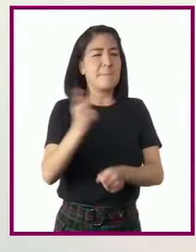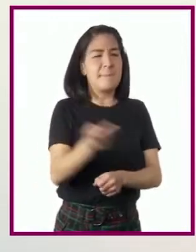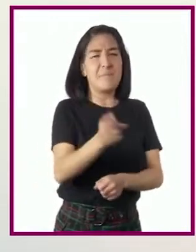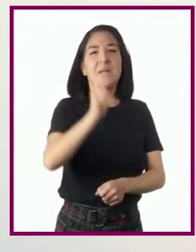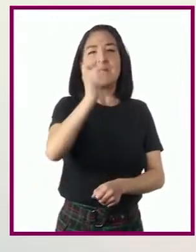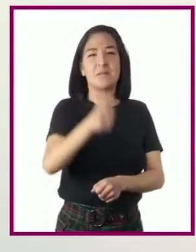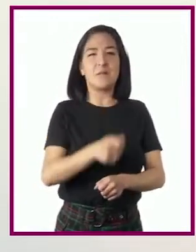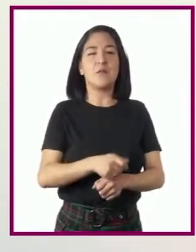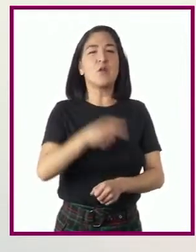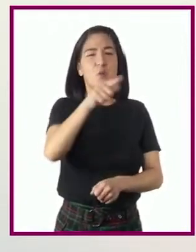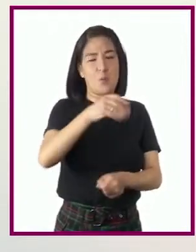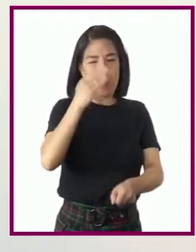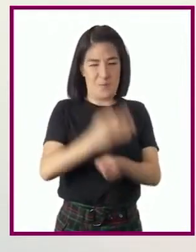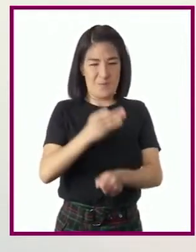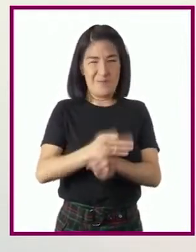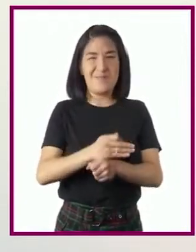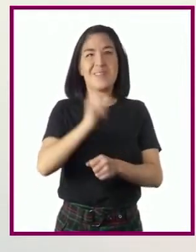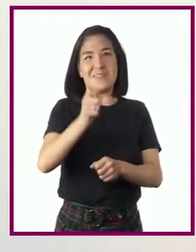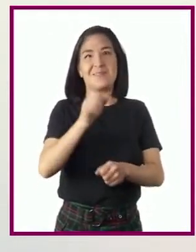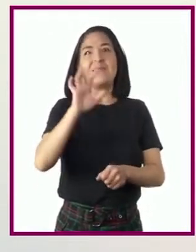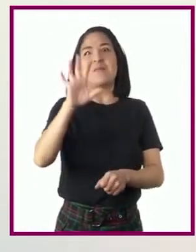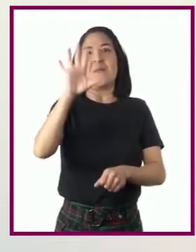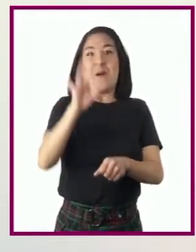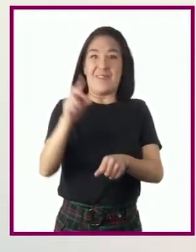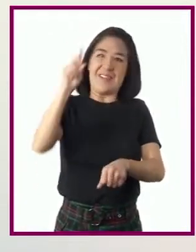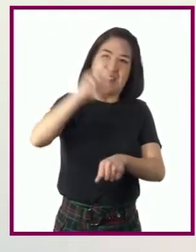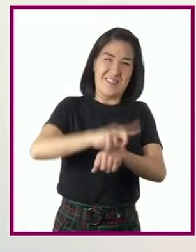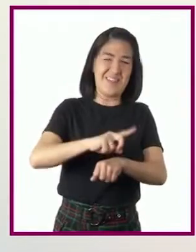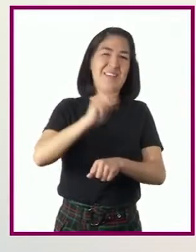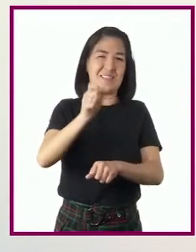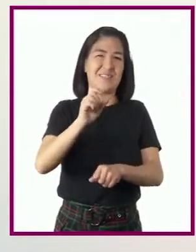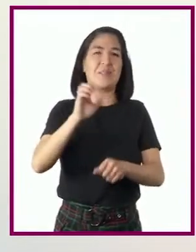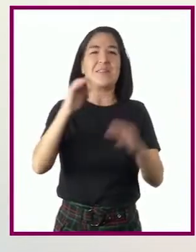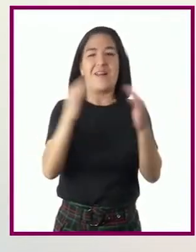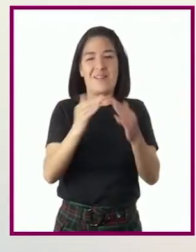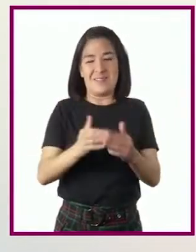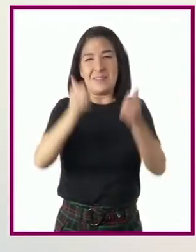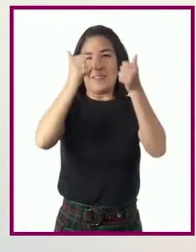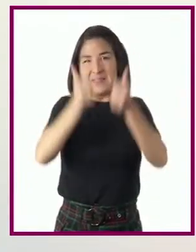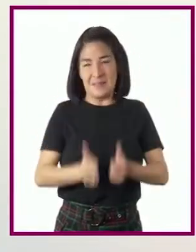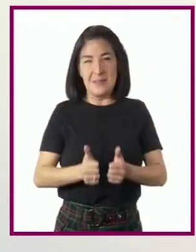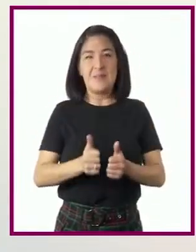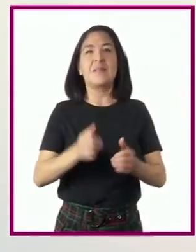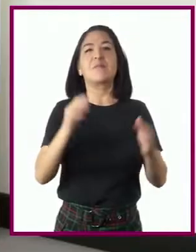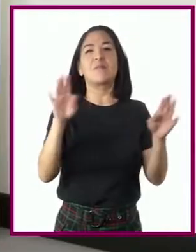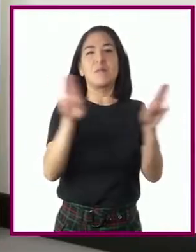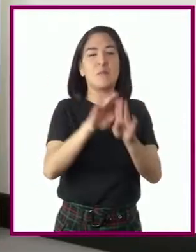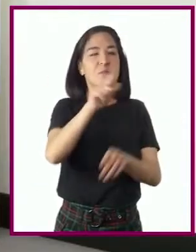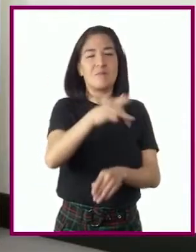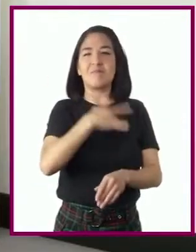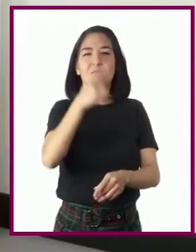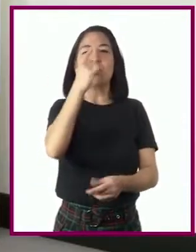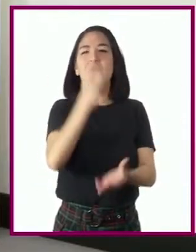que describir este periodo de cuarentena con una palabra, ¿cuál sería y por qué?